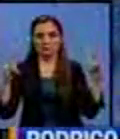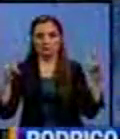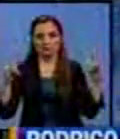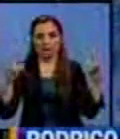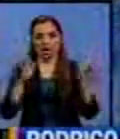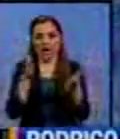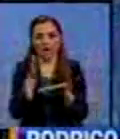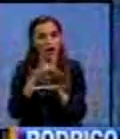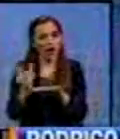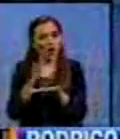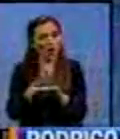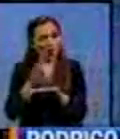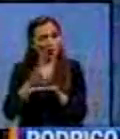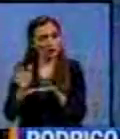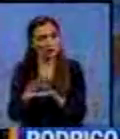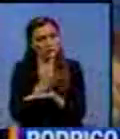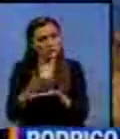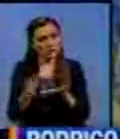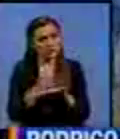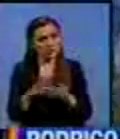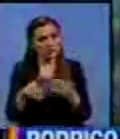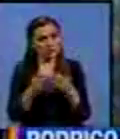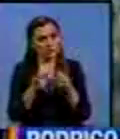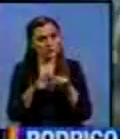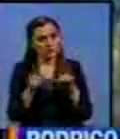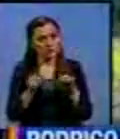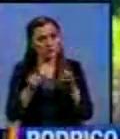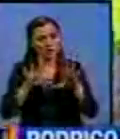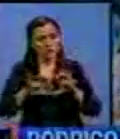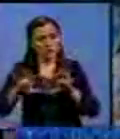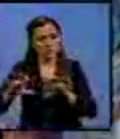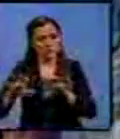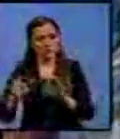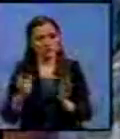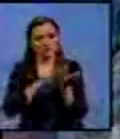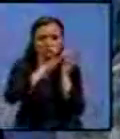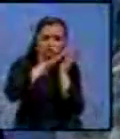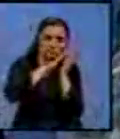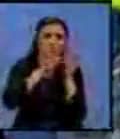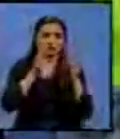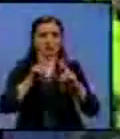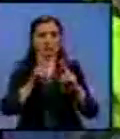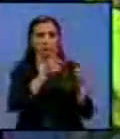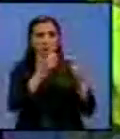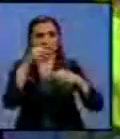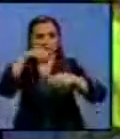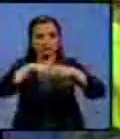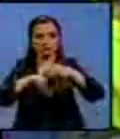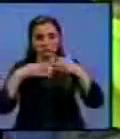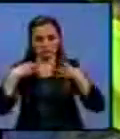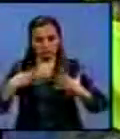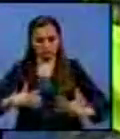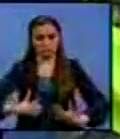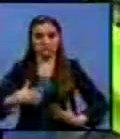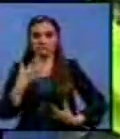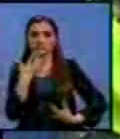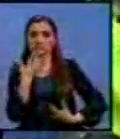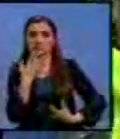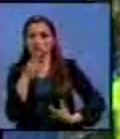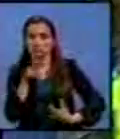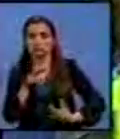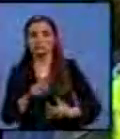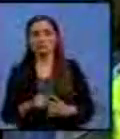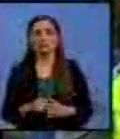cocineta. Usted ven aquí tendido, es un colchón. Para la mochila deben tener su chaleco reflectivo.